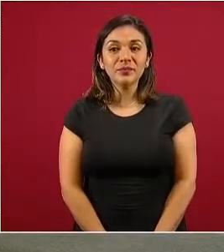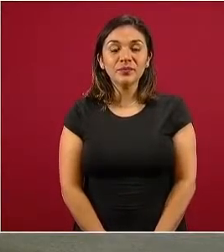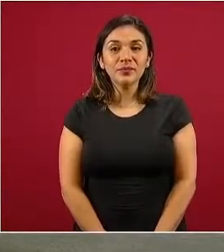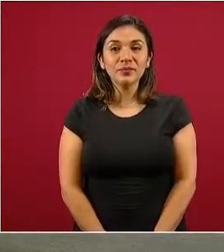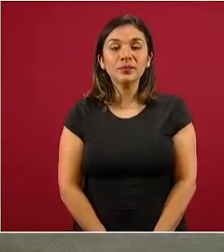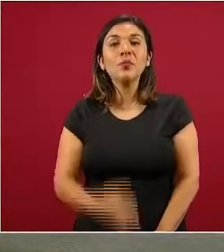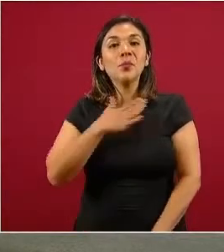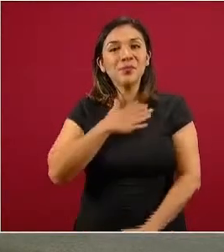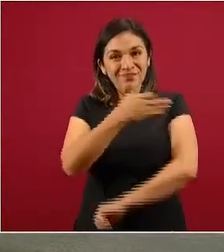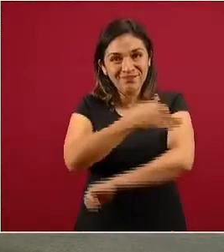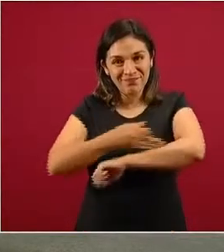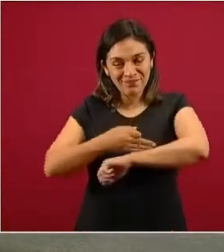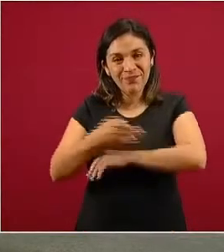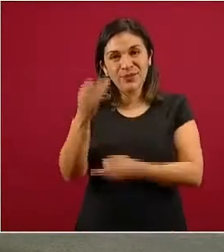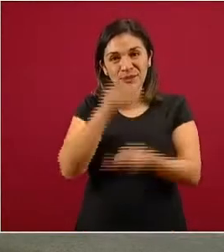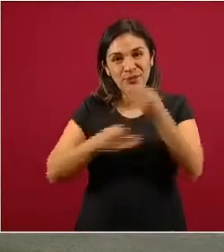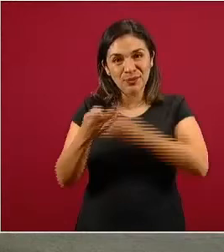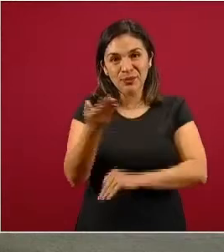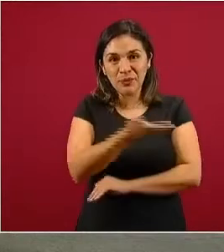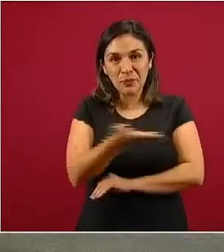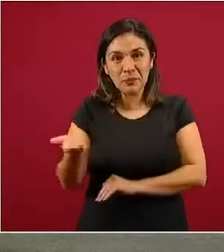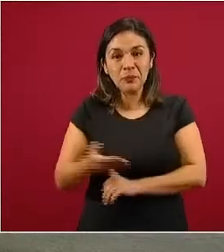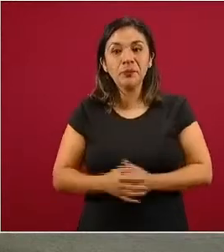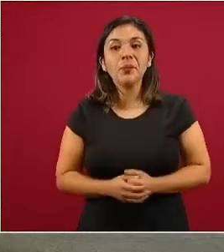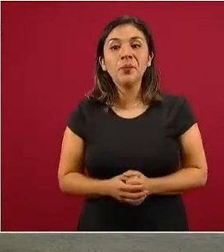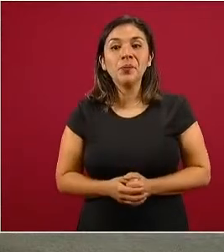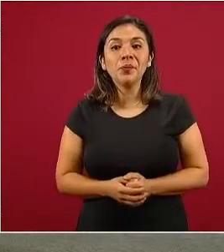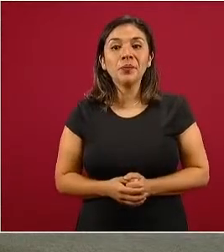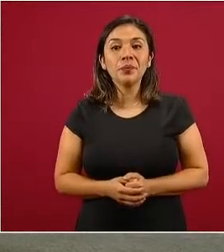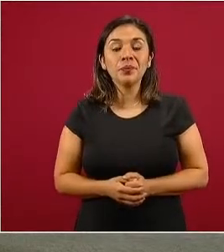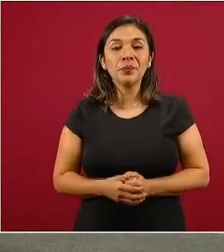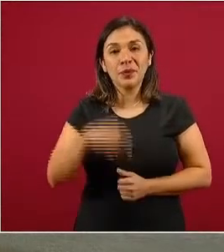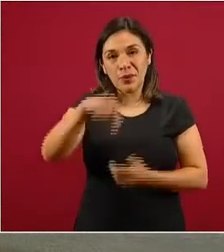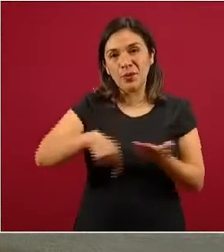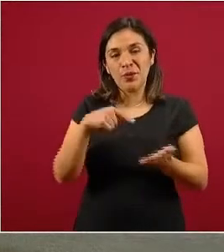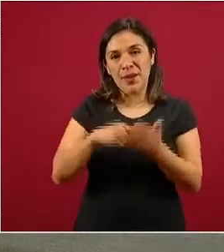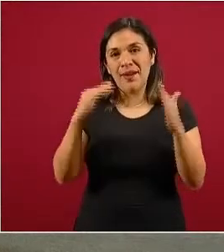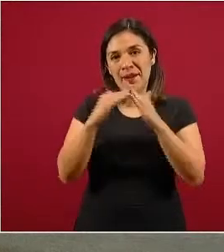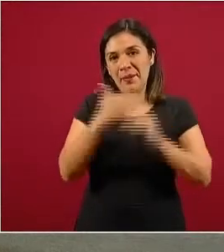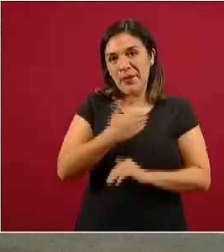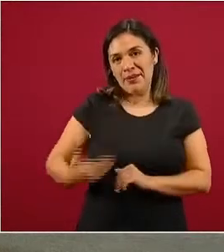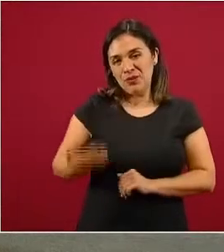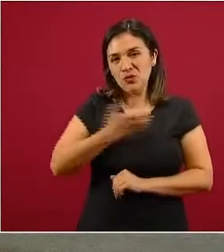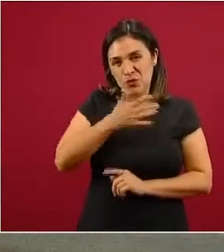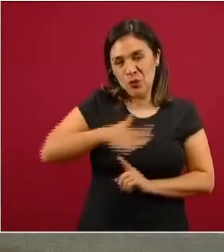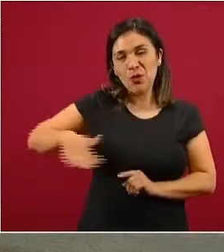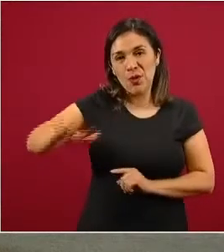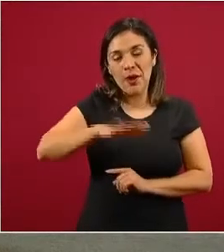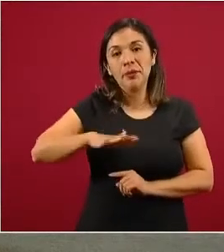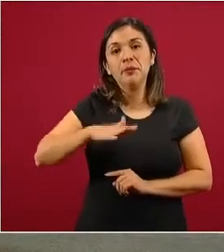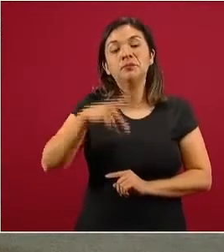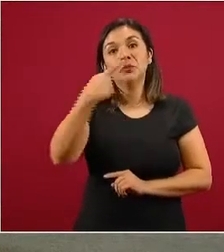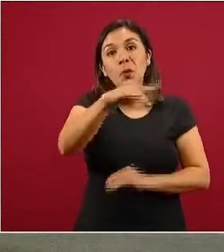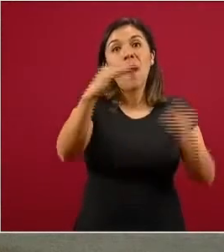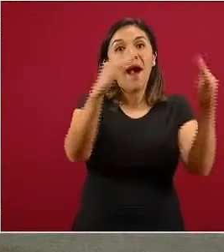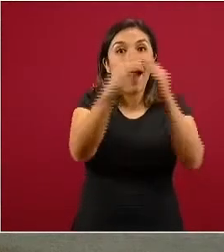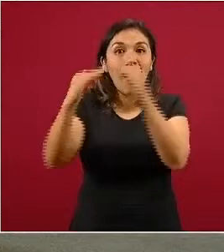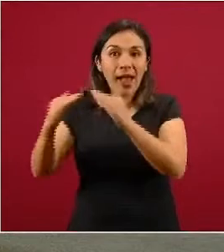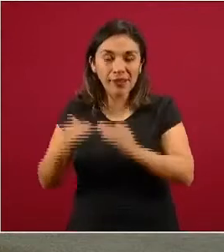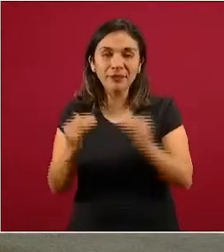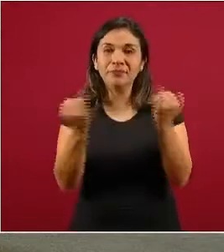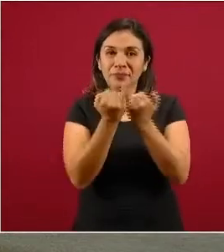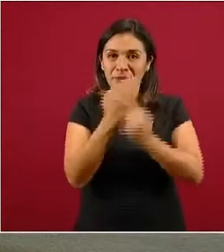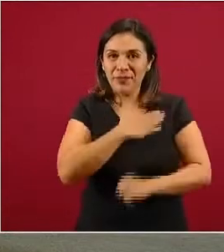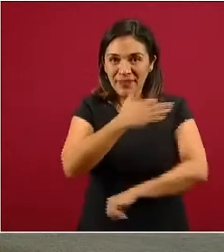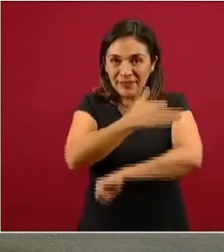Muy buenas tardes, tengan todas y todos aquí en Palacio Nacional y en sus casas.